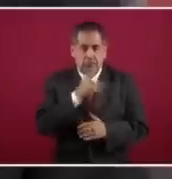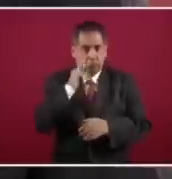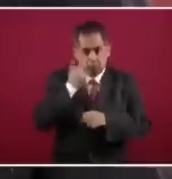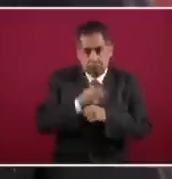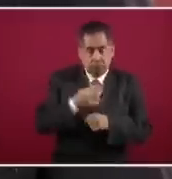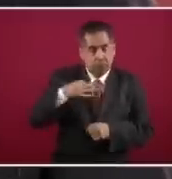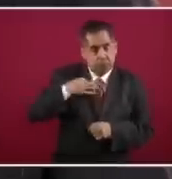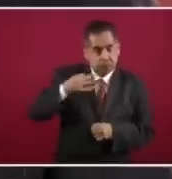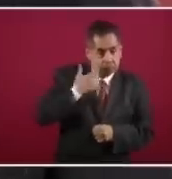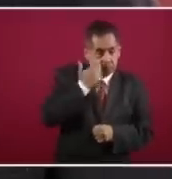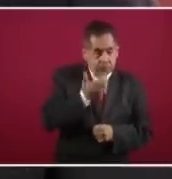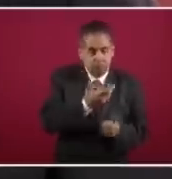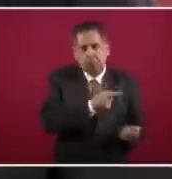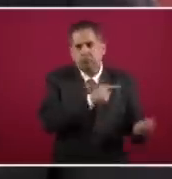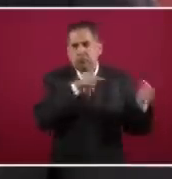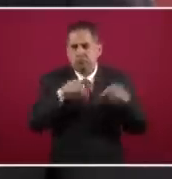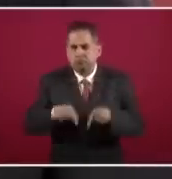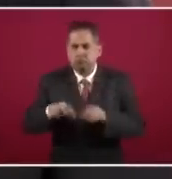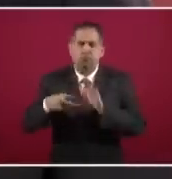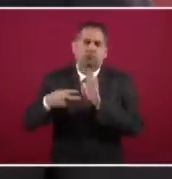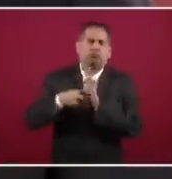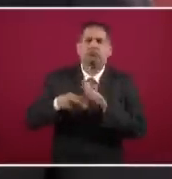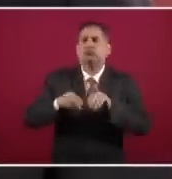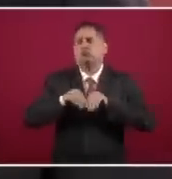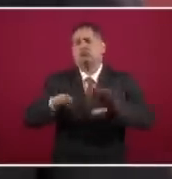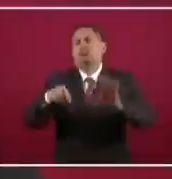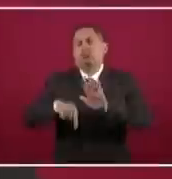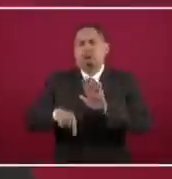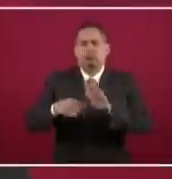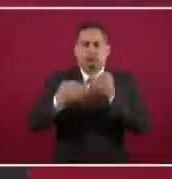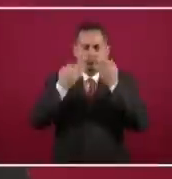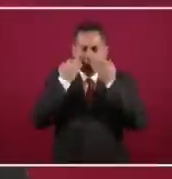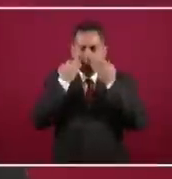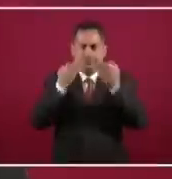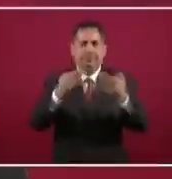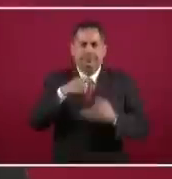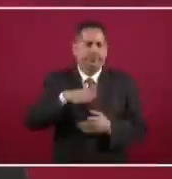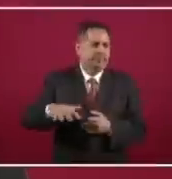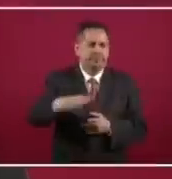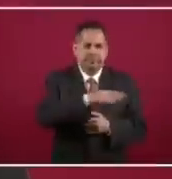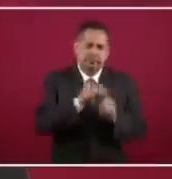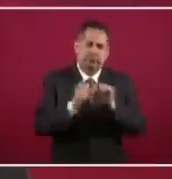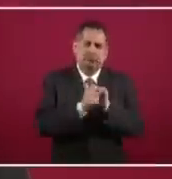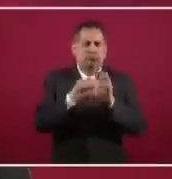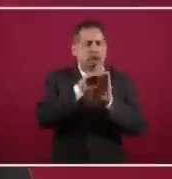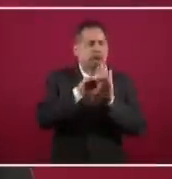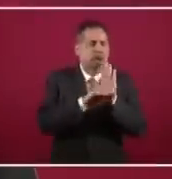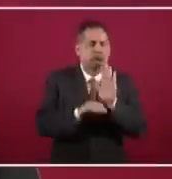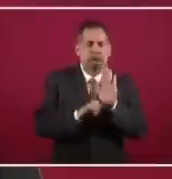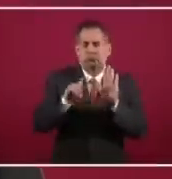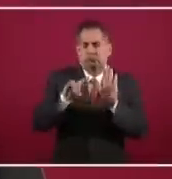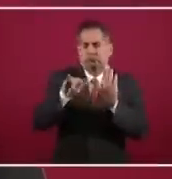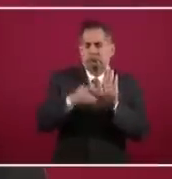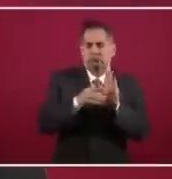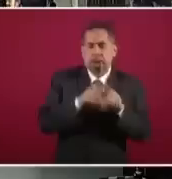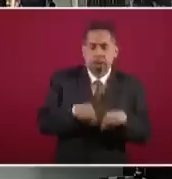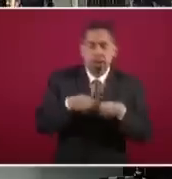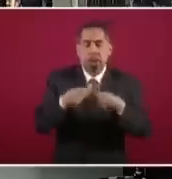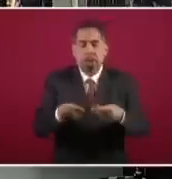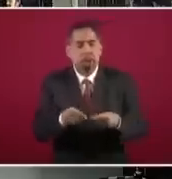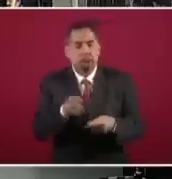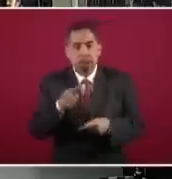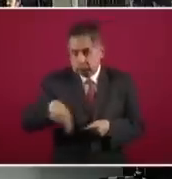voluntaria, presentarlo aquí, frente a ustedes, que son